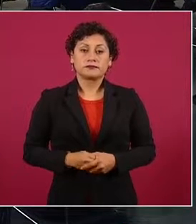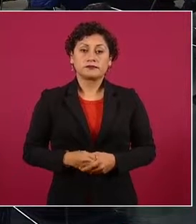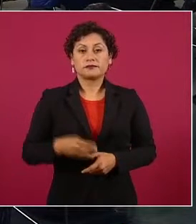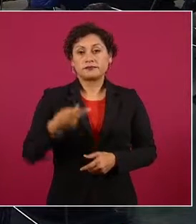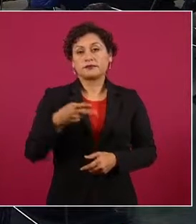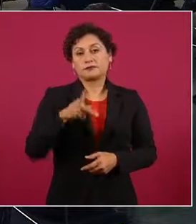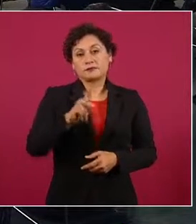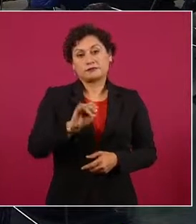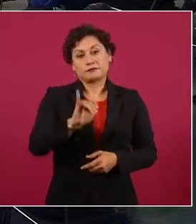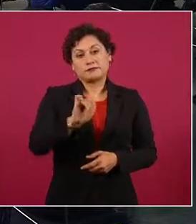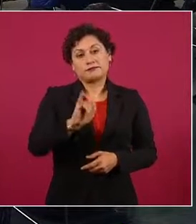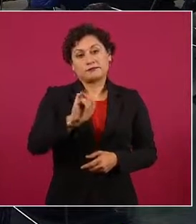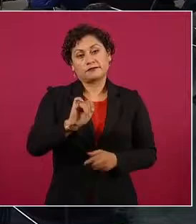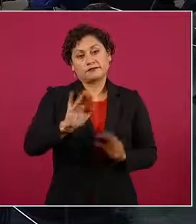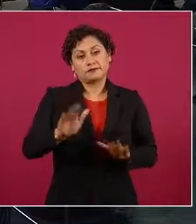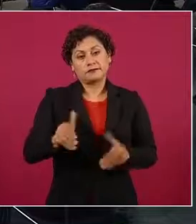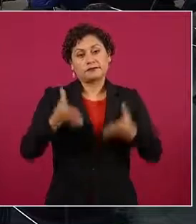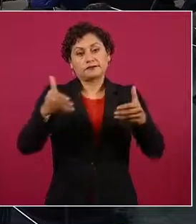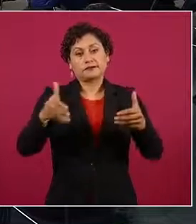amarradores de navaja.